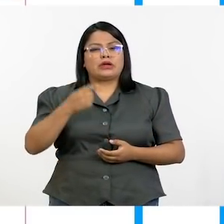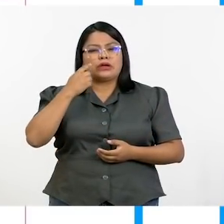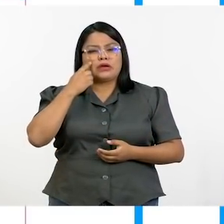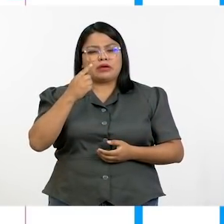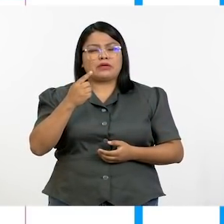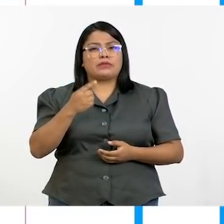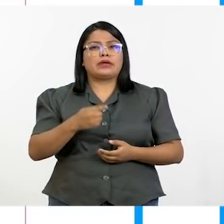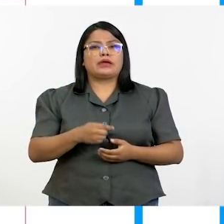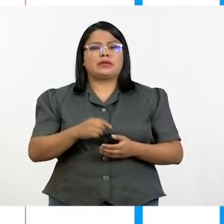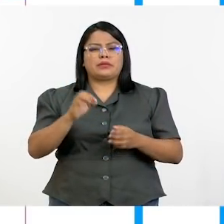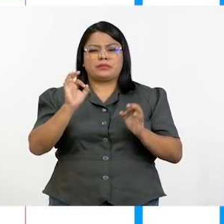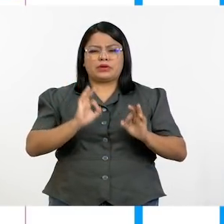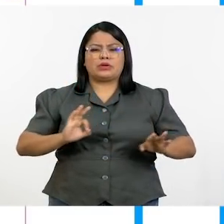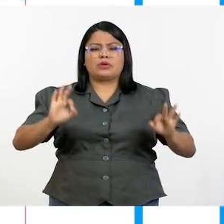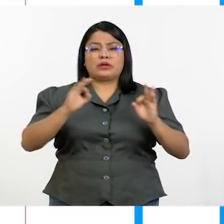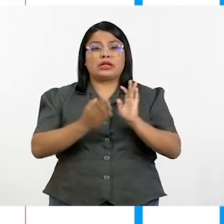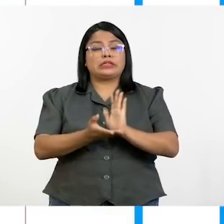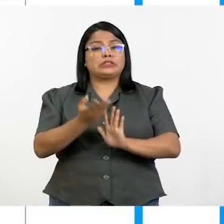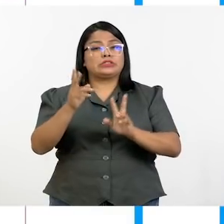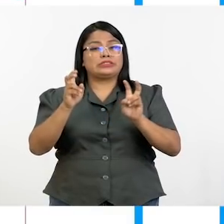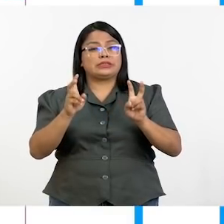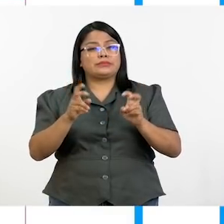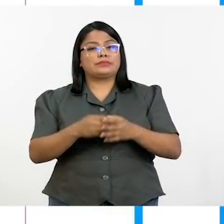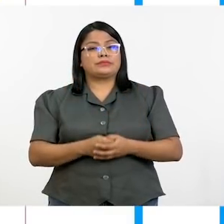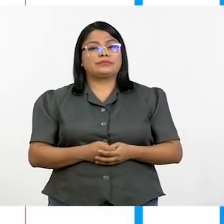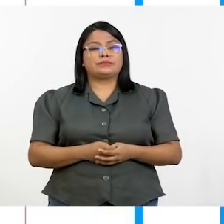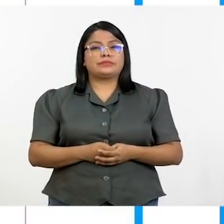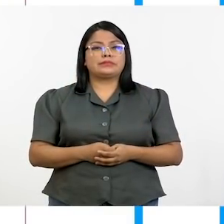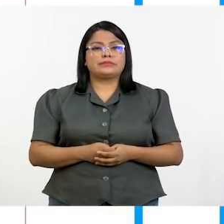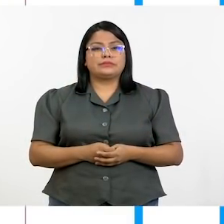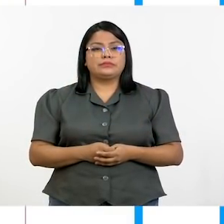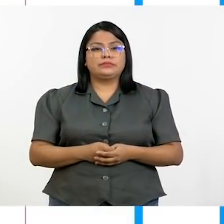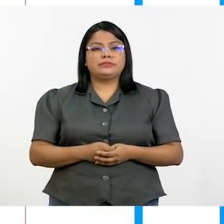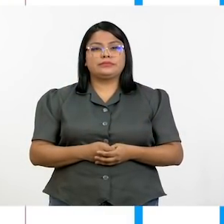evitar desfases en el desarrollo de los contenidos.